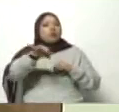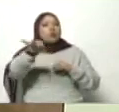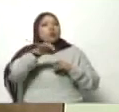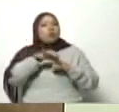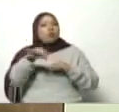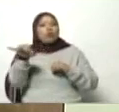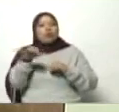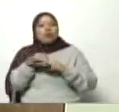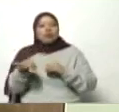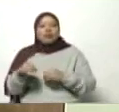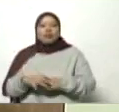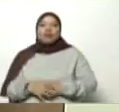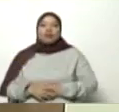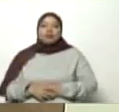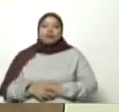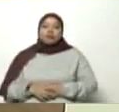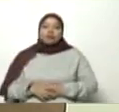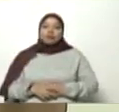nacional.